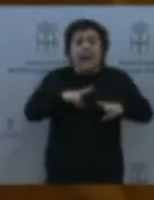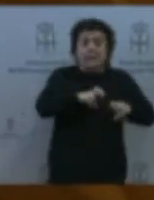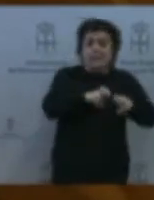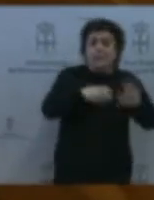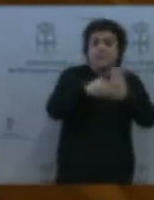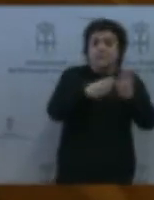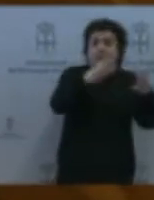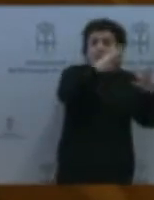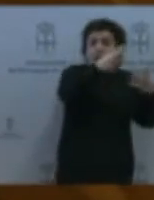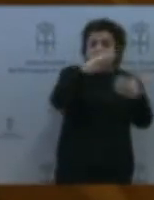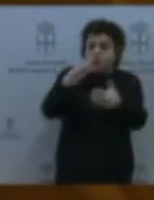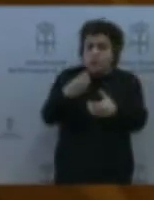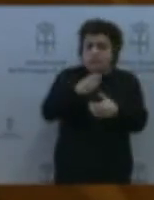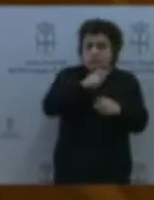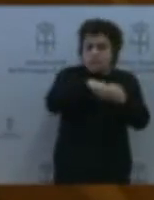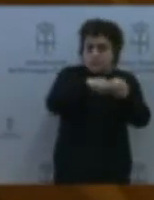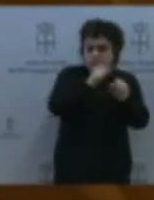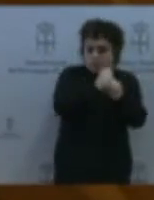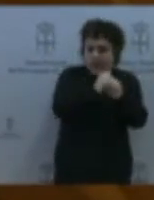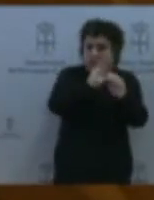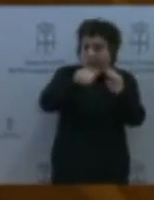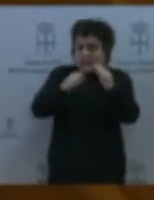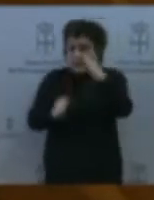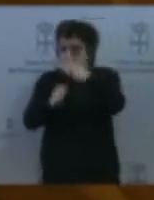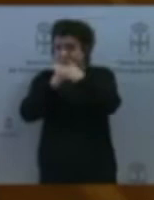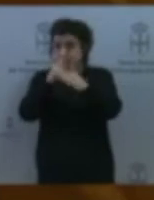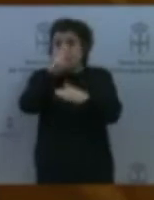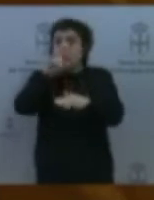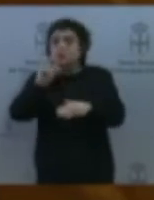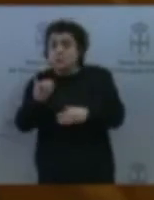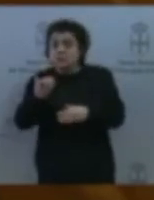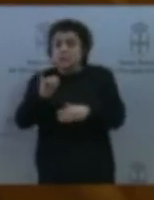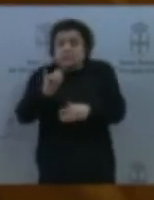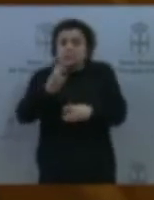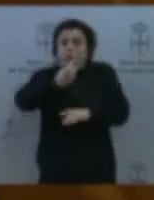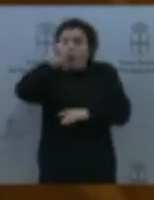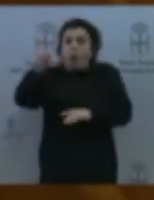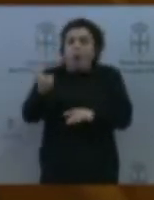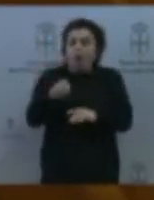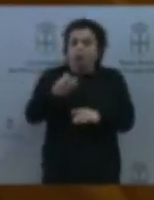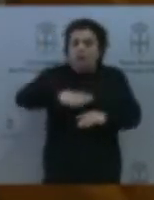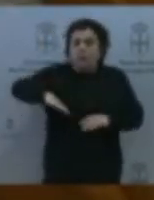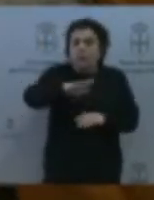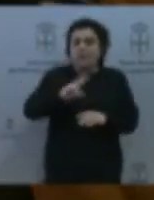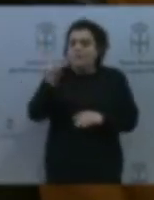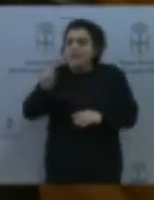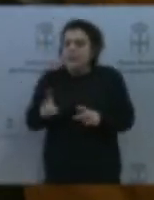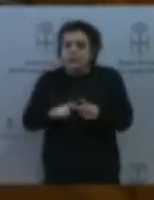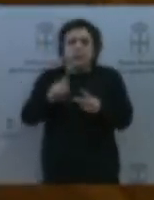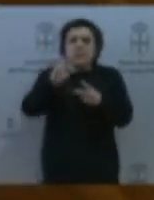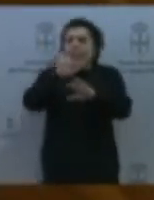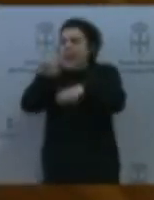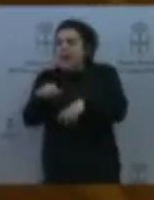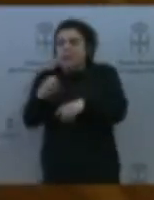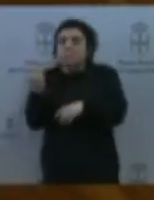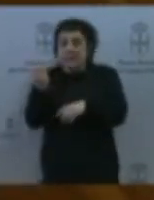2.000, se instalara en Zamora, en Benavente, por ejemplo, se instalara en Valladolid o en León? Esa es una cuestión que usted se tiene que responder,